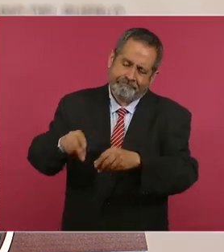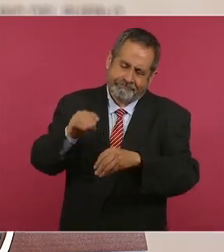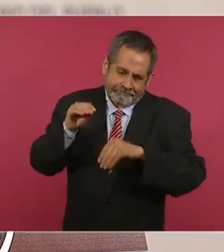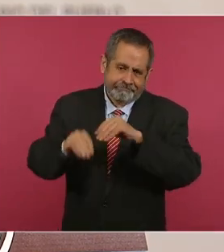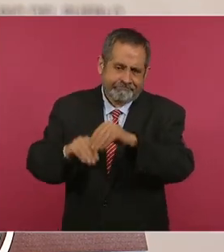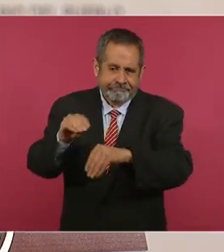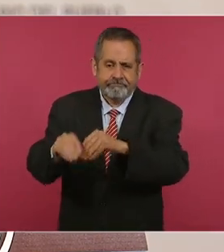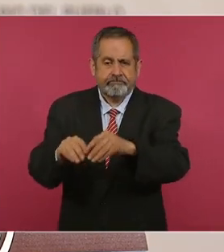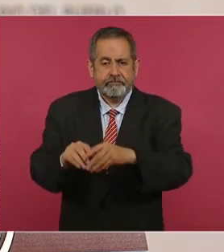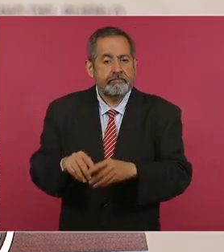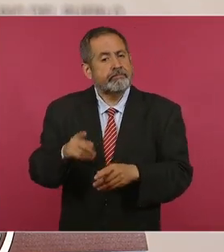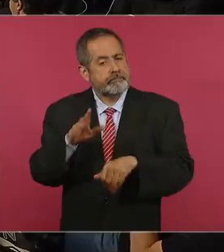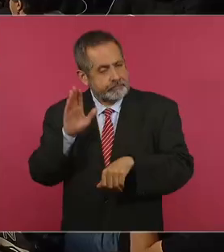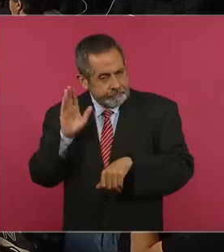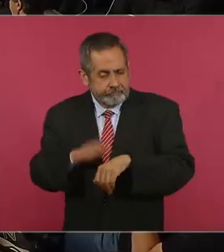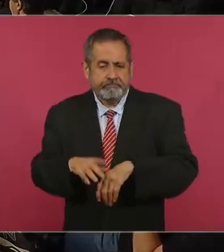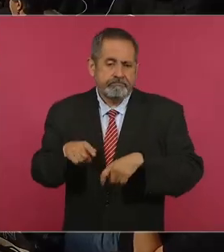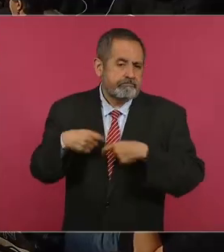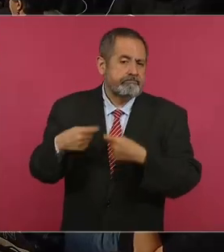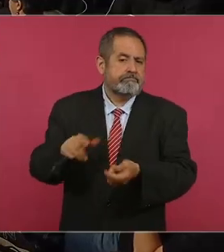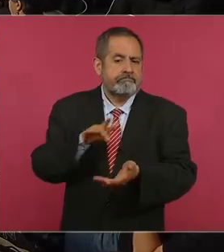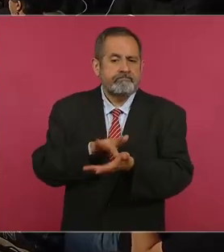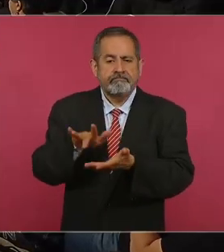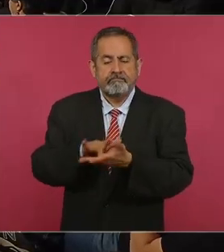Entonces, esto va a ampliarse.